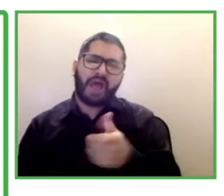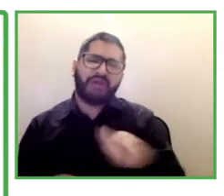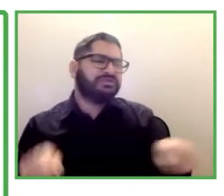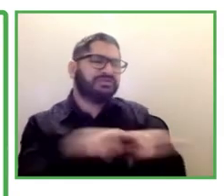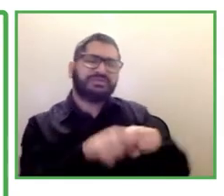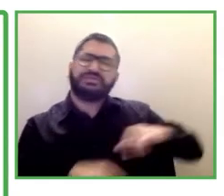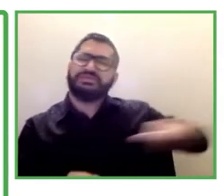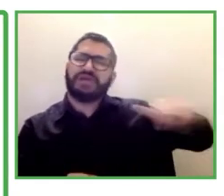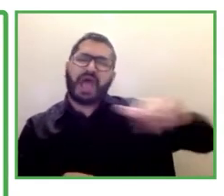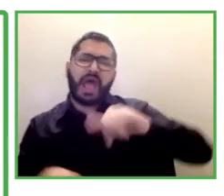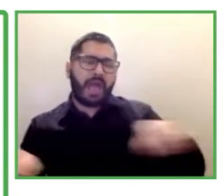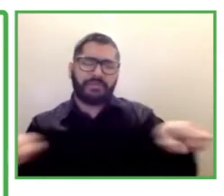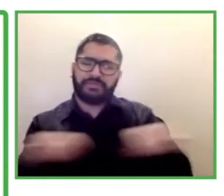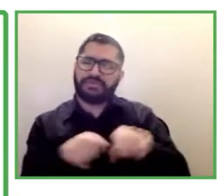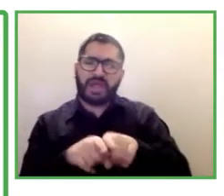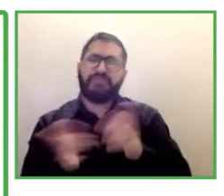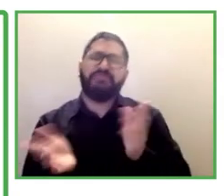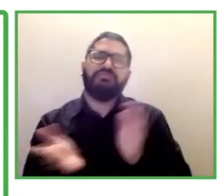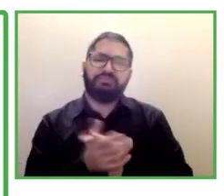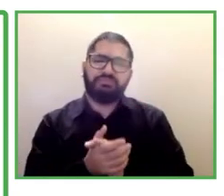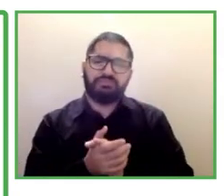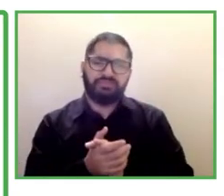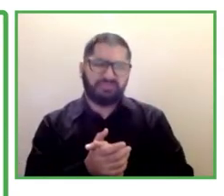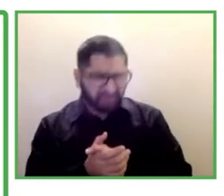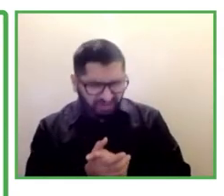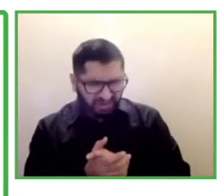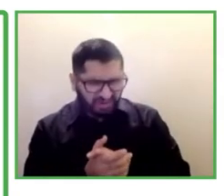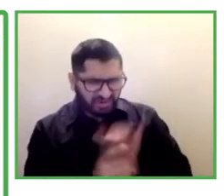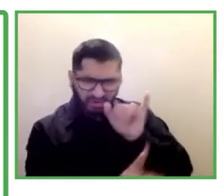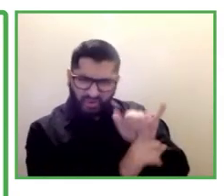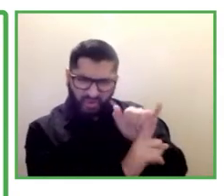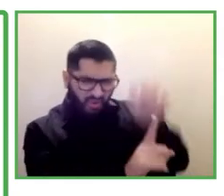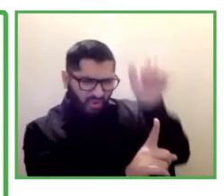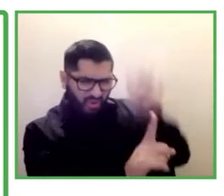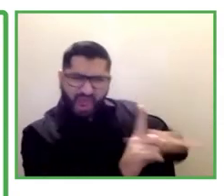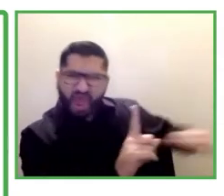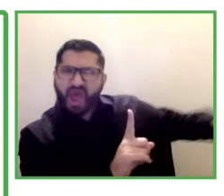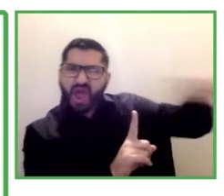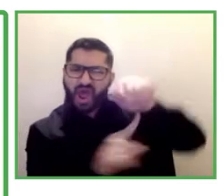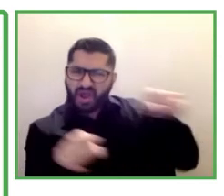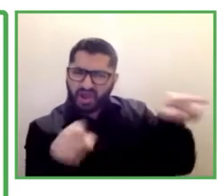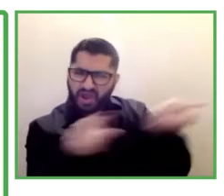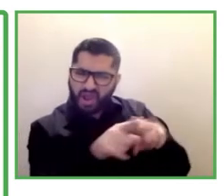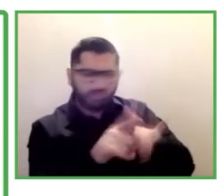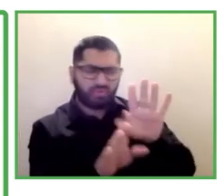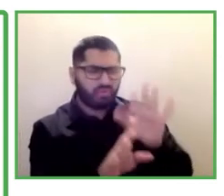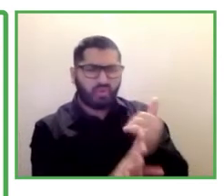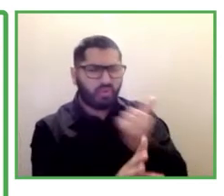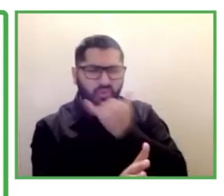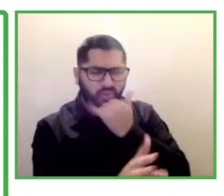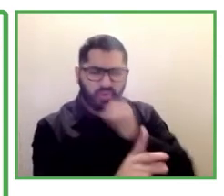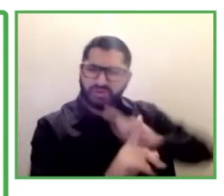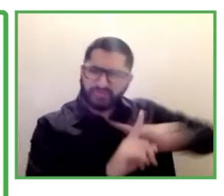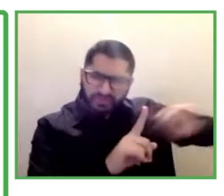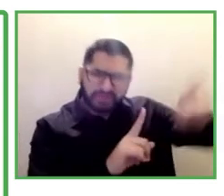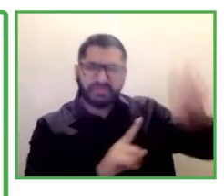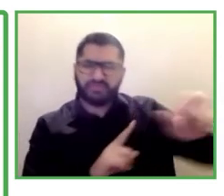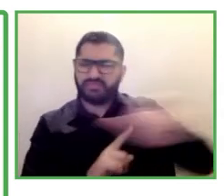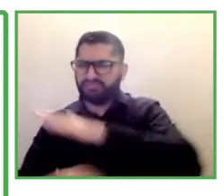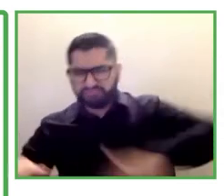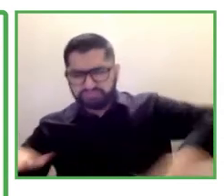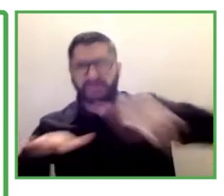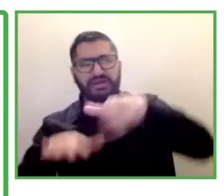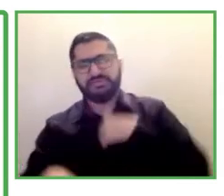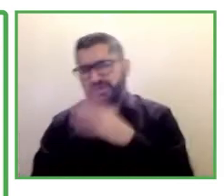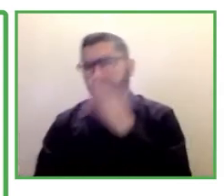Entonces, el punto de comienzo es el factor humano, y para acelerar las cosas, voy a decir que no es suficiente